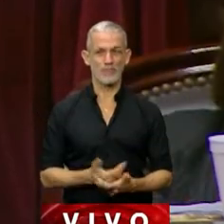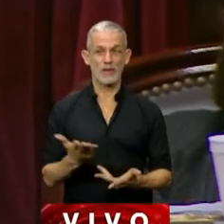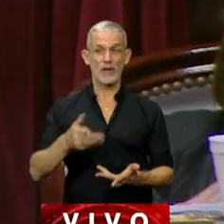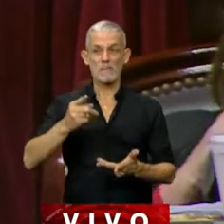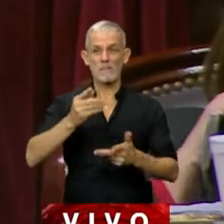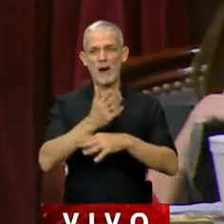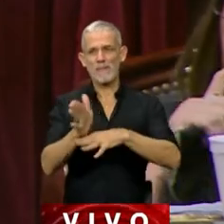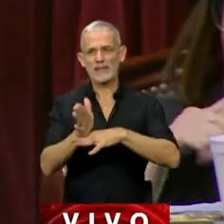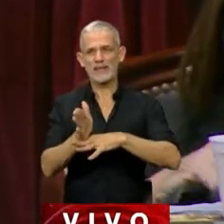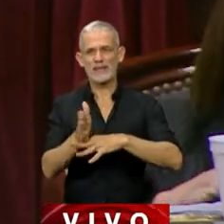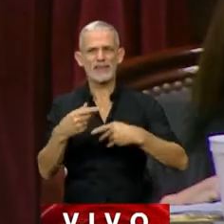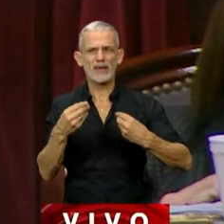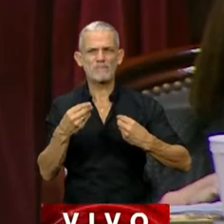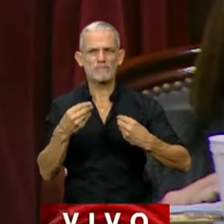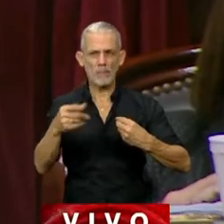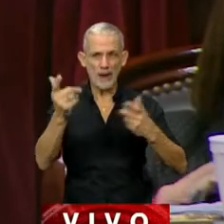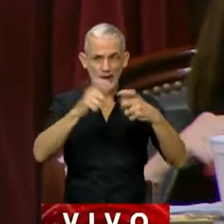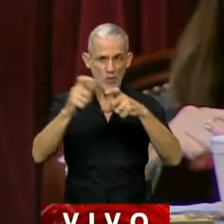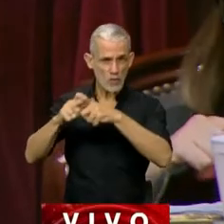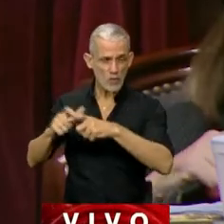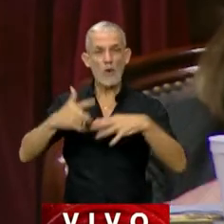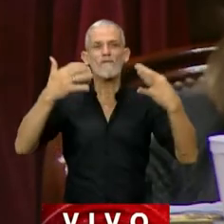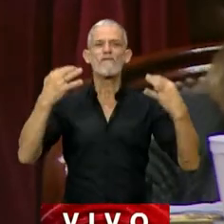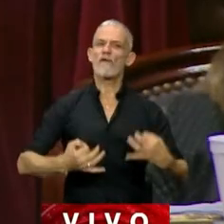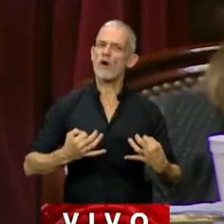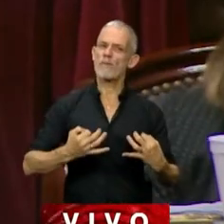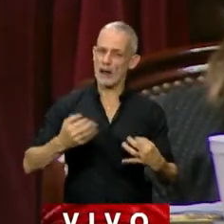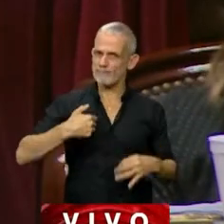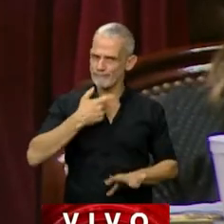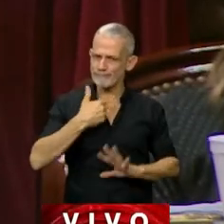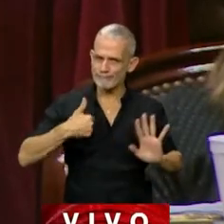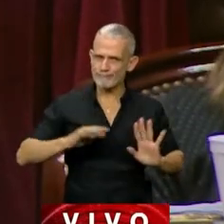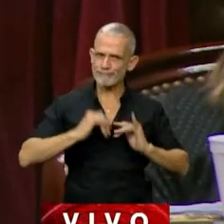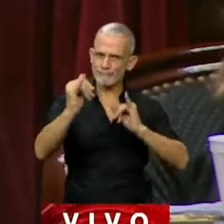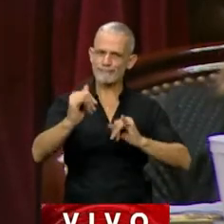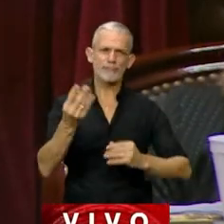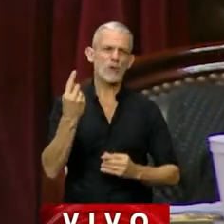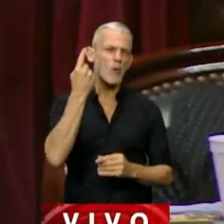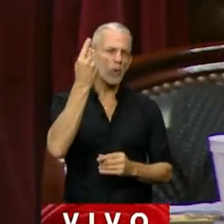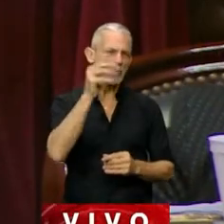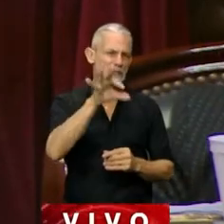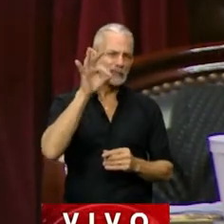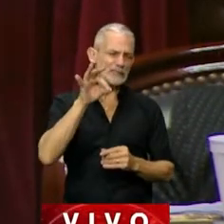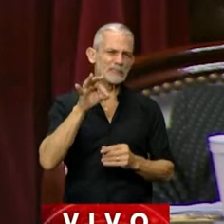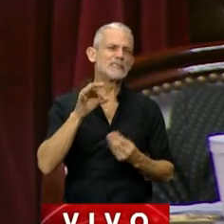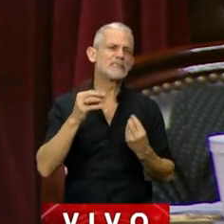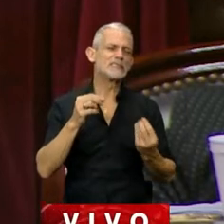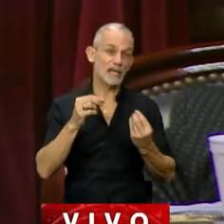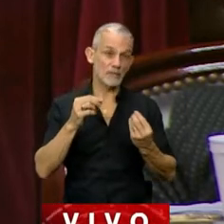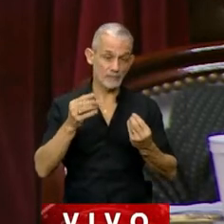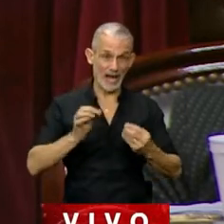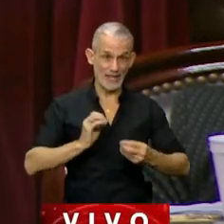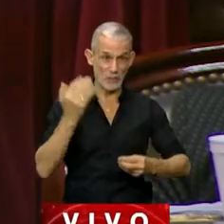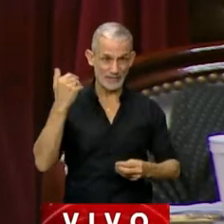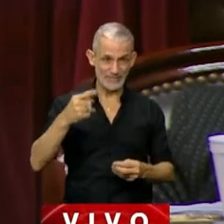y que más allá de esas reuniones formales, yo quiero destacar una, que fue la